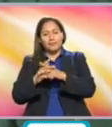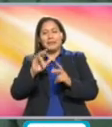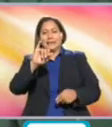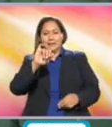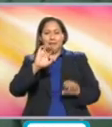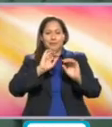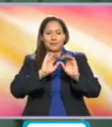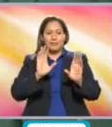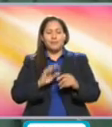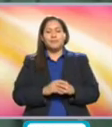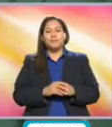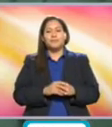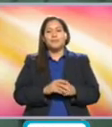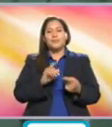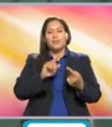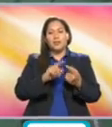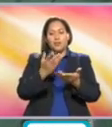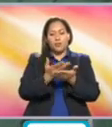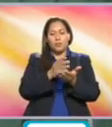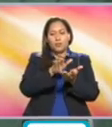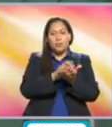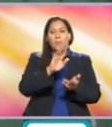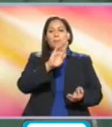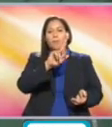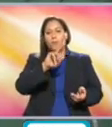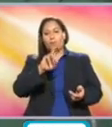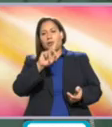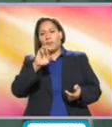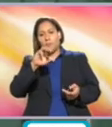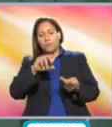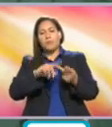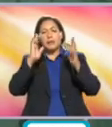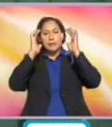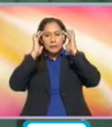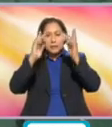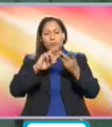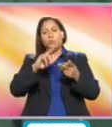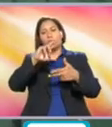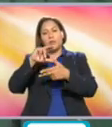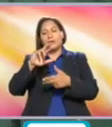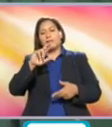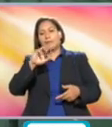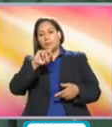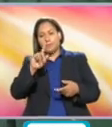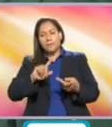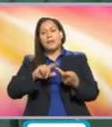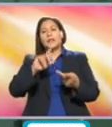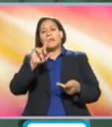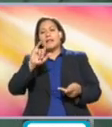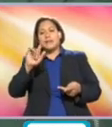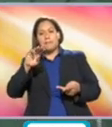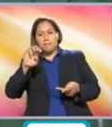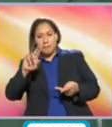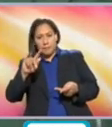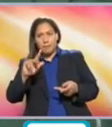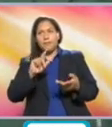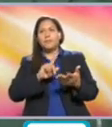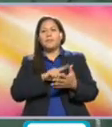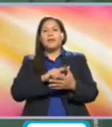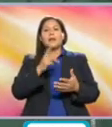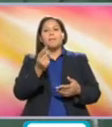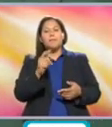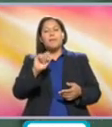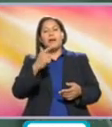sí. Tengo la torta Blue Demon, la Santo, la Huracán Ramírez, la Lismar, la